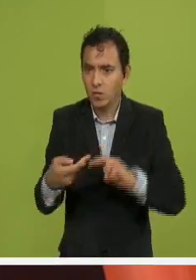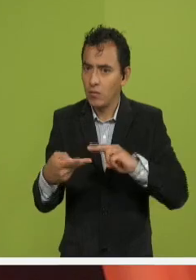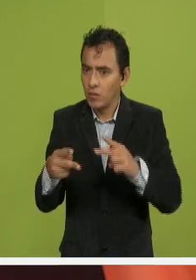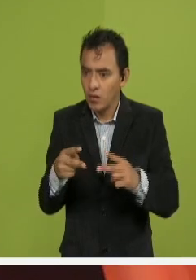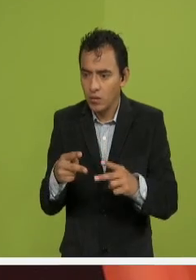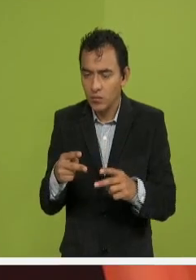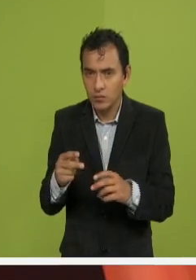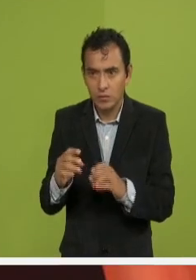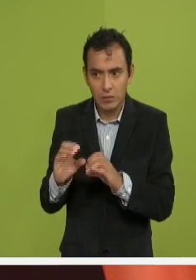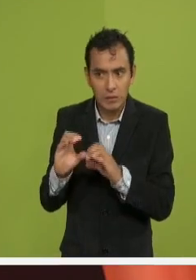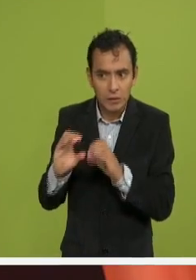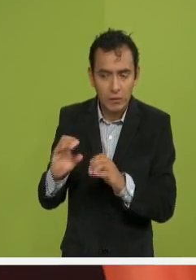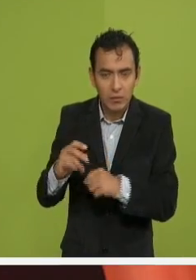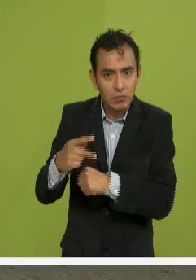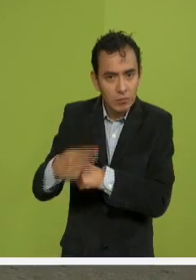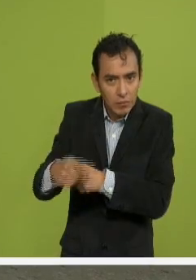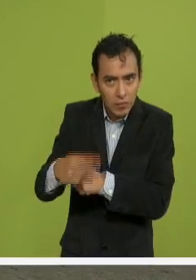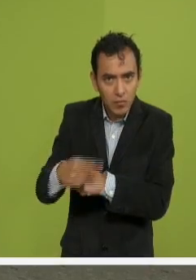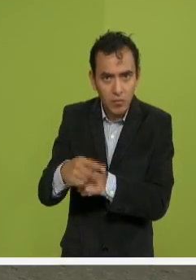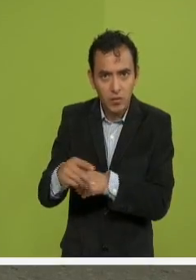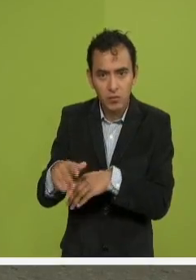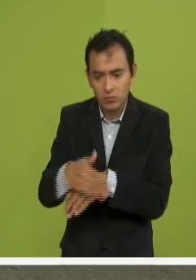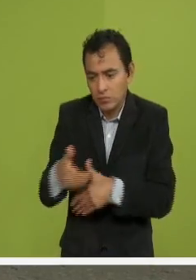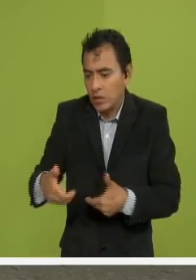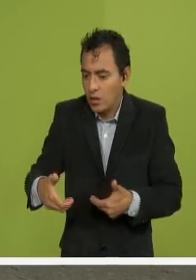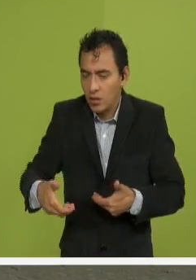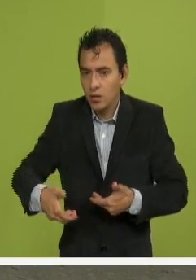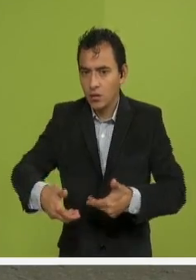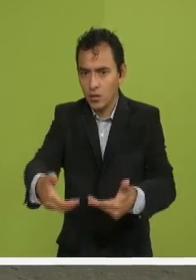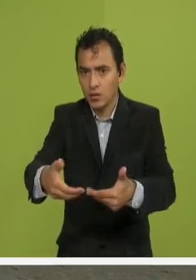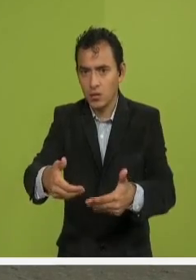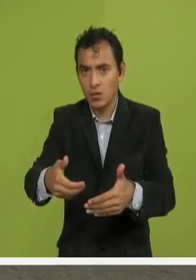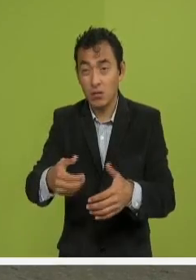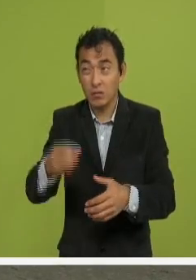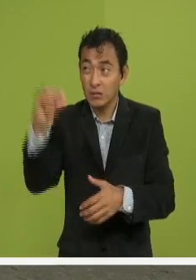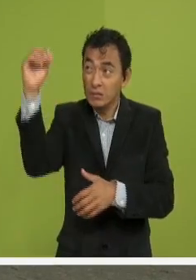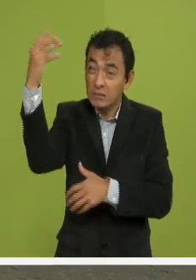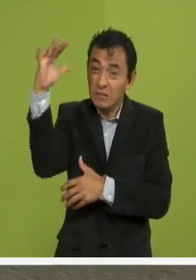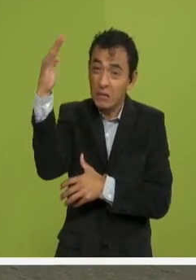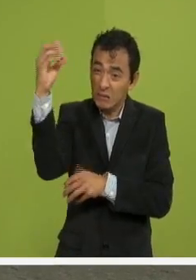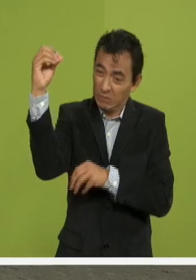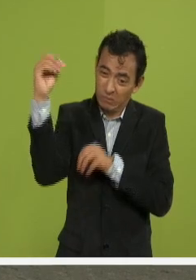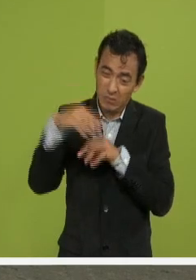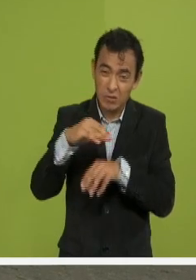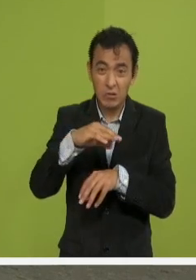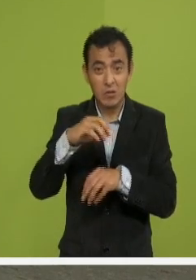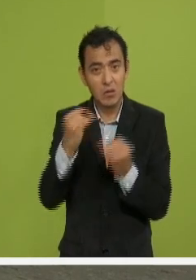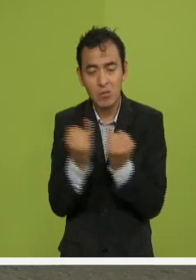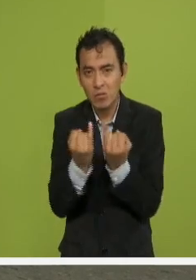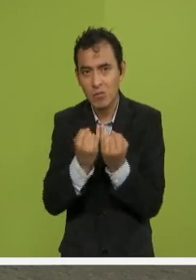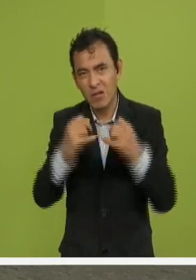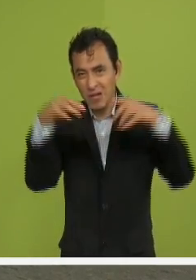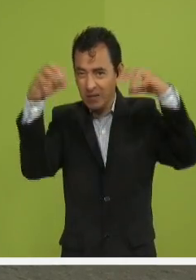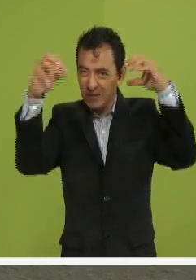cuerpo, porque al estar en la intemperie, tanto los golpes de calor le pueden afectar como las lluvias que luego